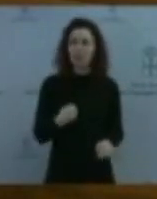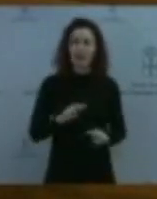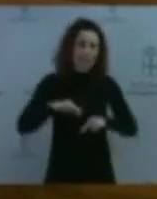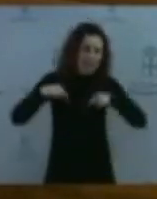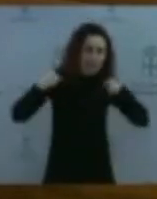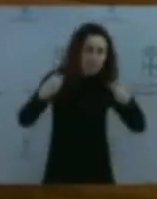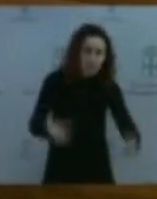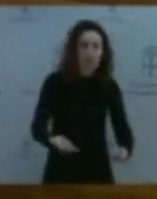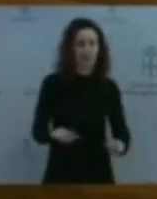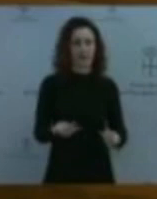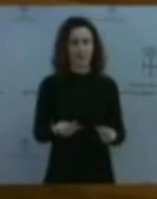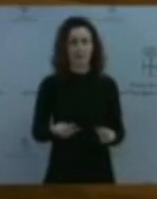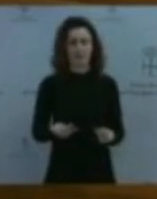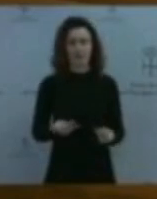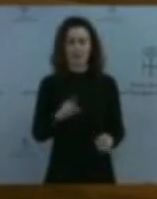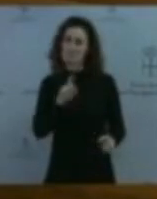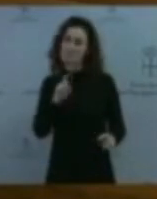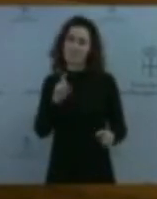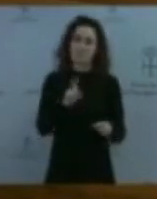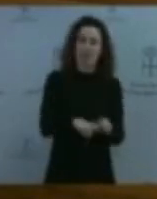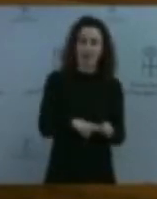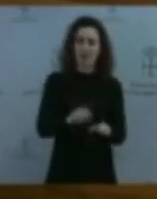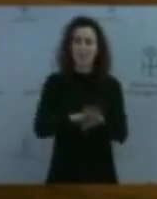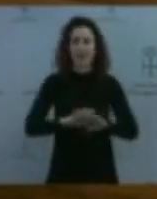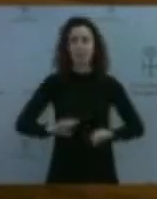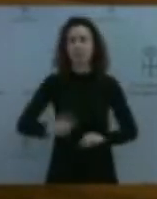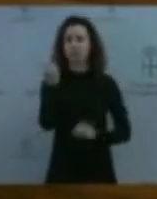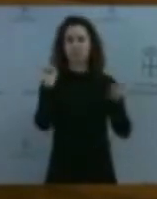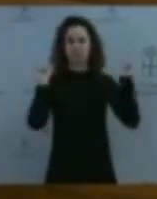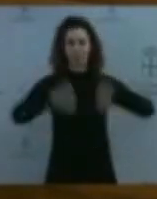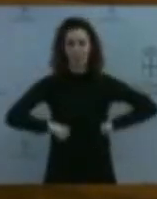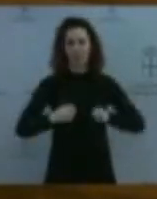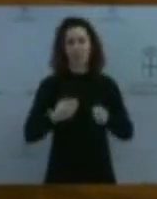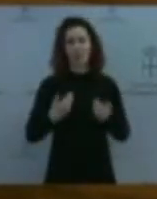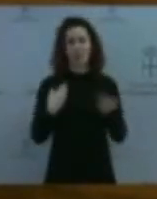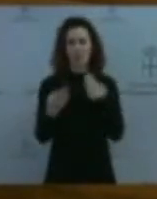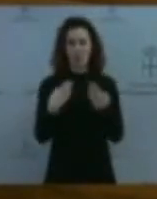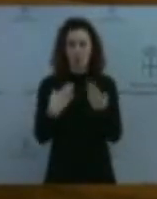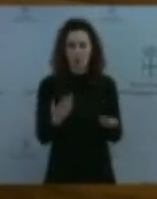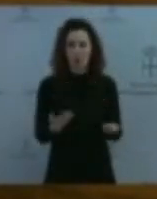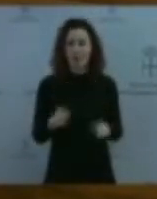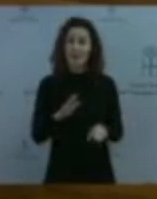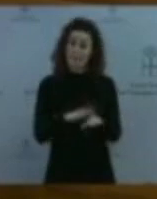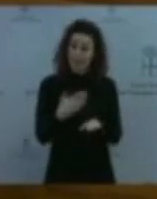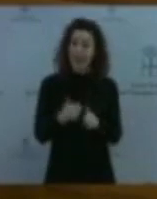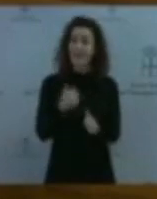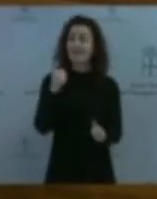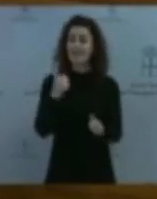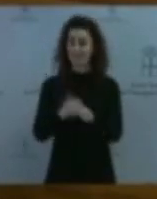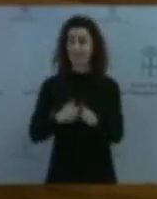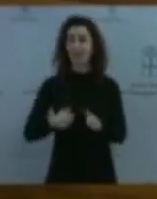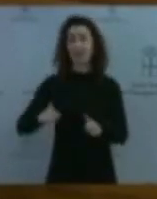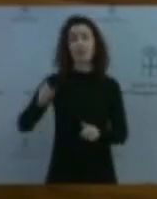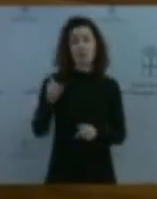que garanticen la gobernabilidad y el diálogo, a que imiten, en este sentido, el planteamiento que su formación política hace a nivel